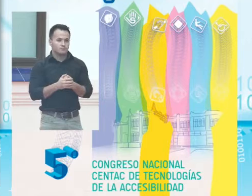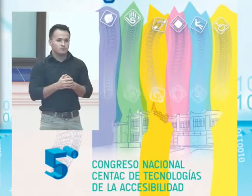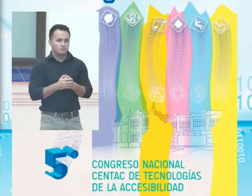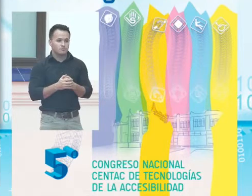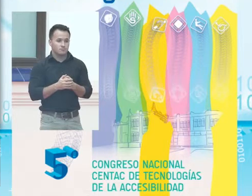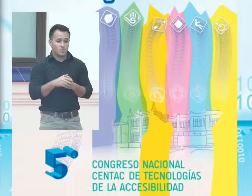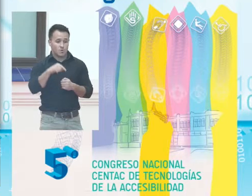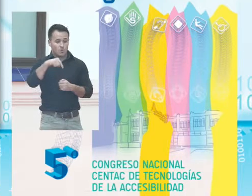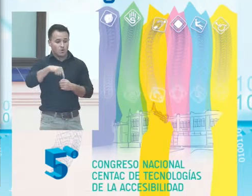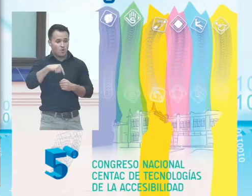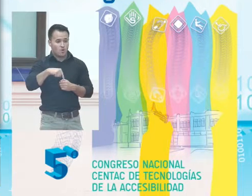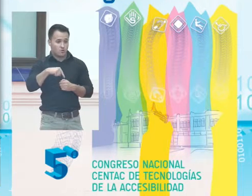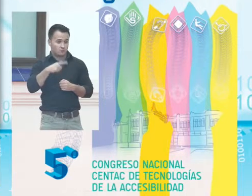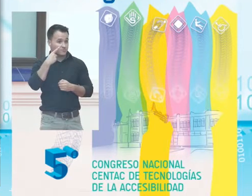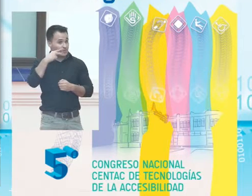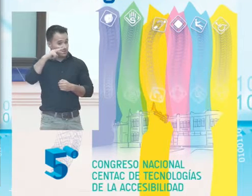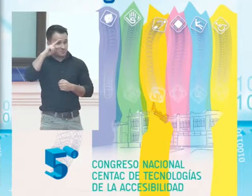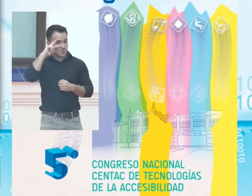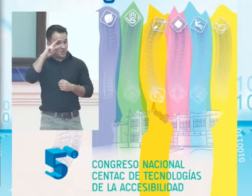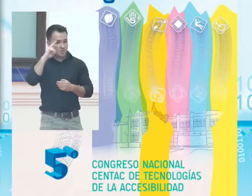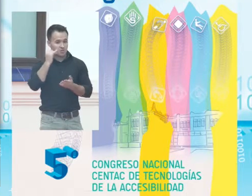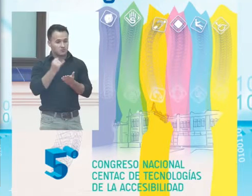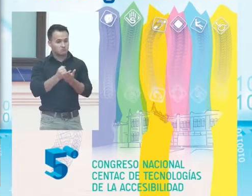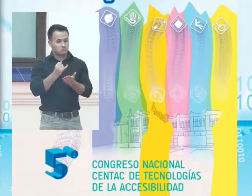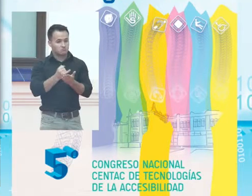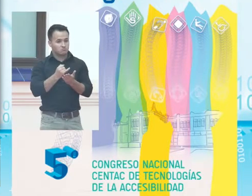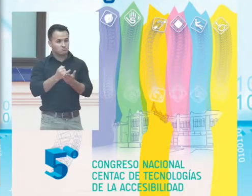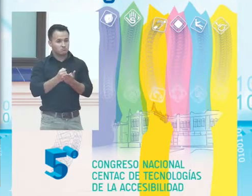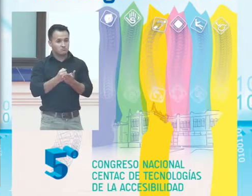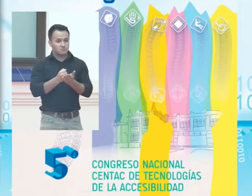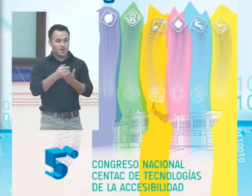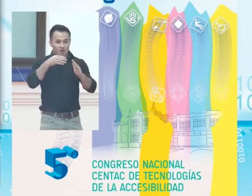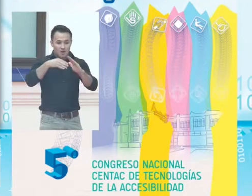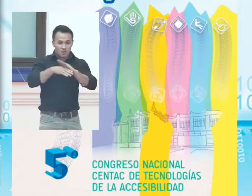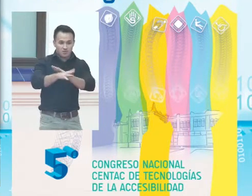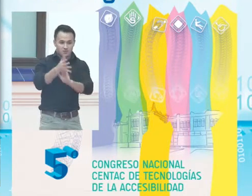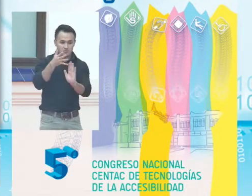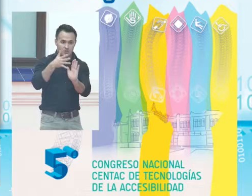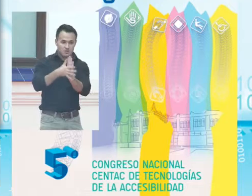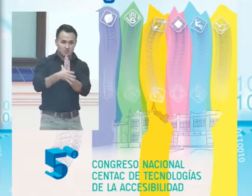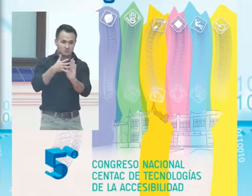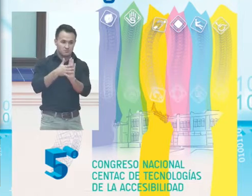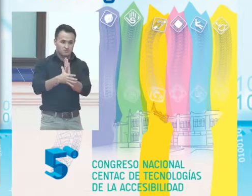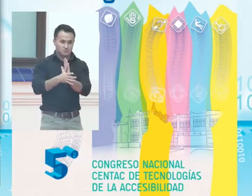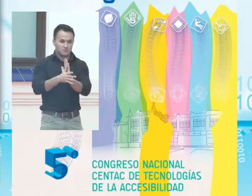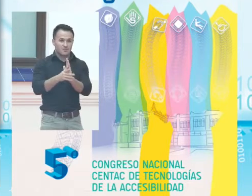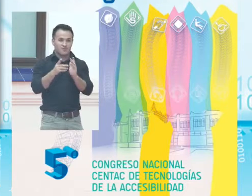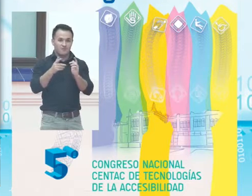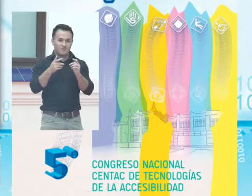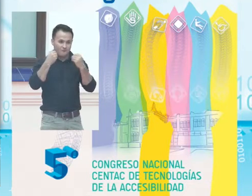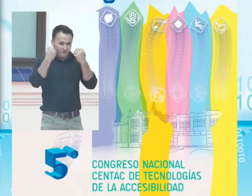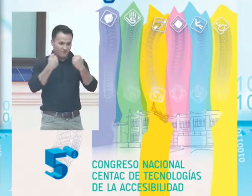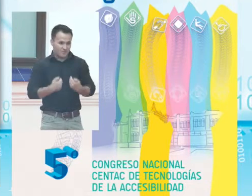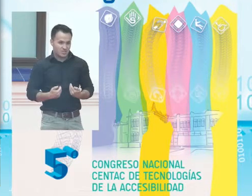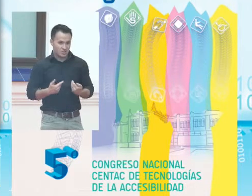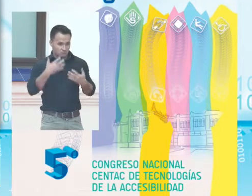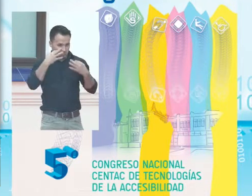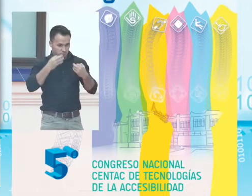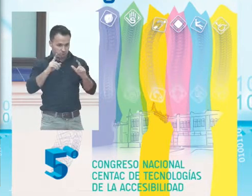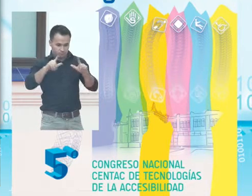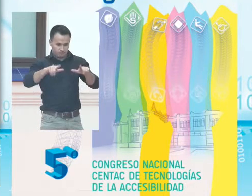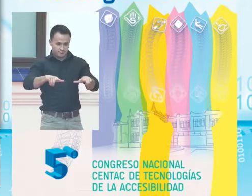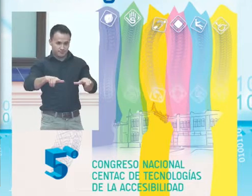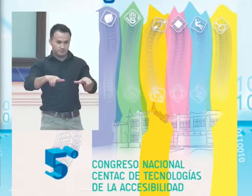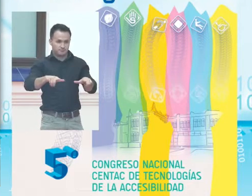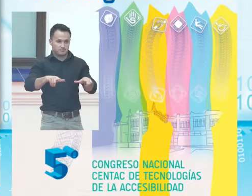Hacemos hoy una experiencia en describir la accesibilidad de lugares físicos.